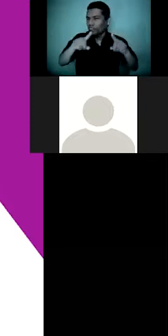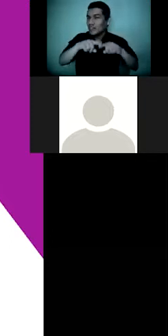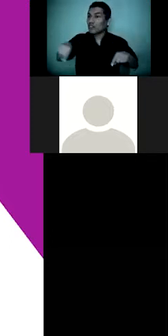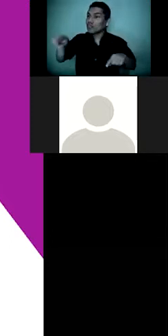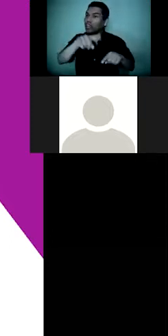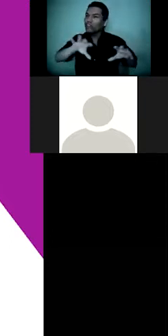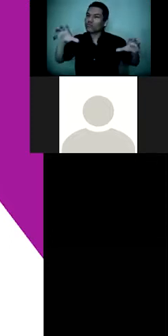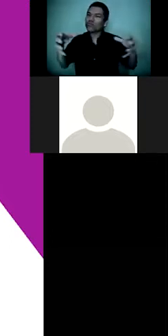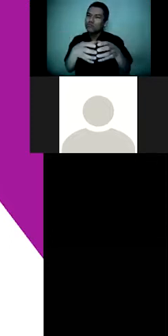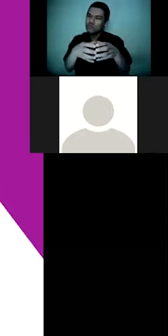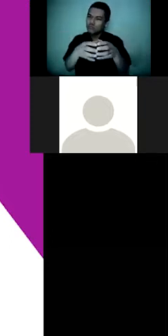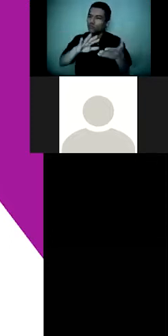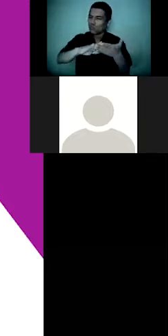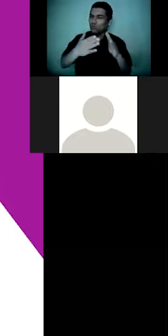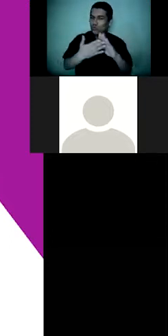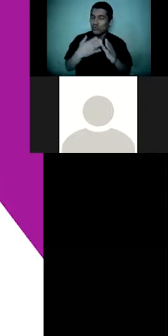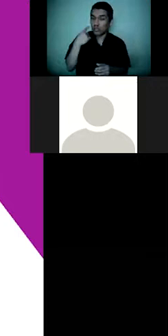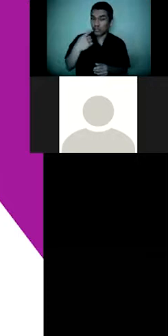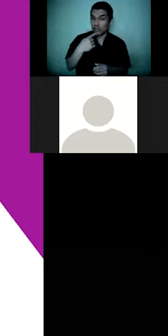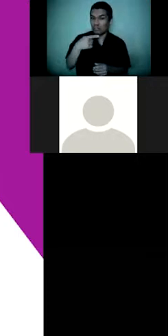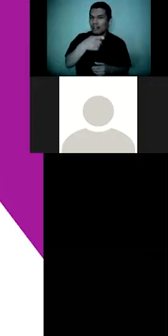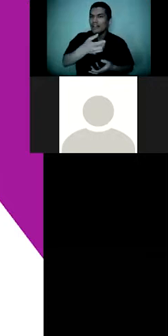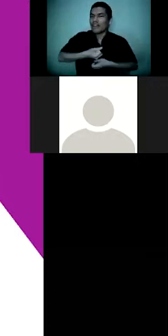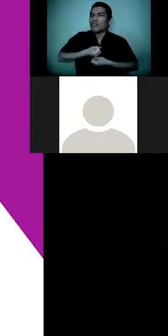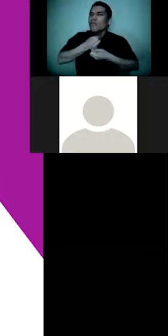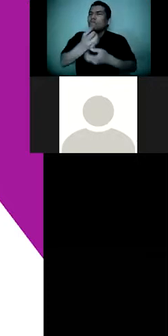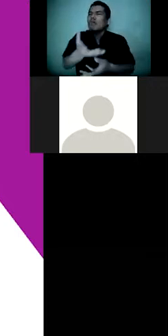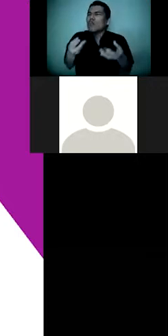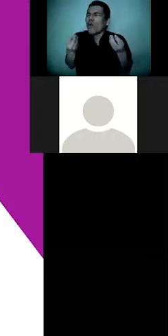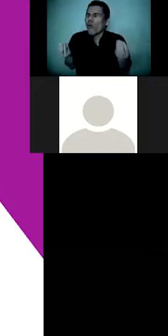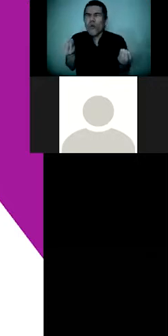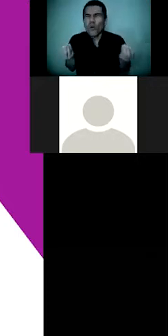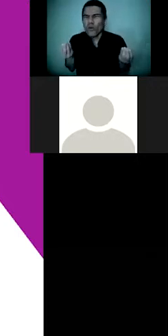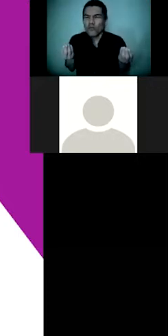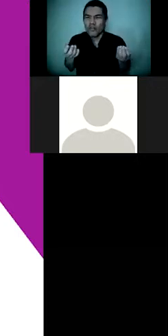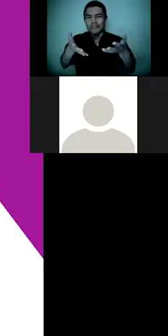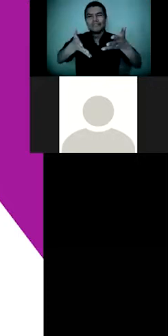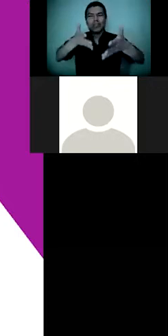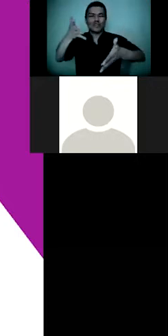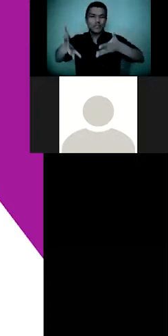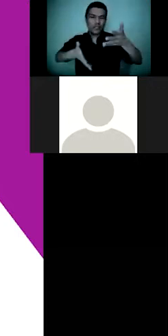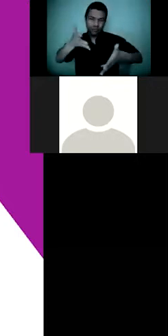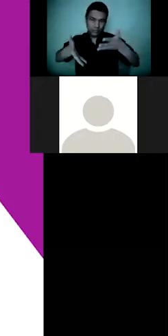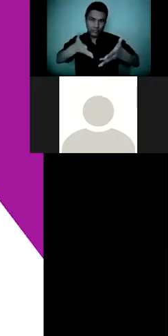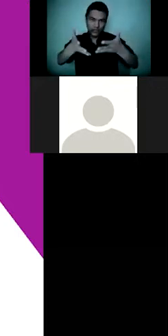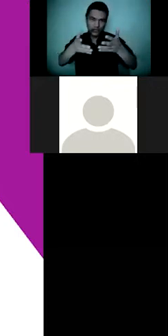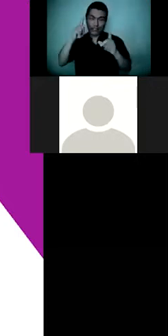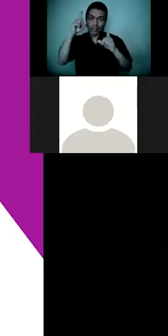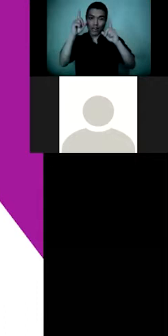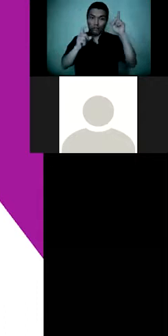sordo. Son diferentes las causas, ¿no? Diferentes de la comunidad. ¿Y cómo se